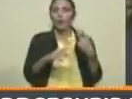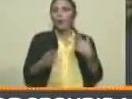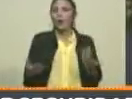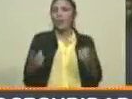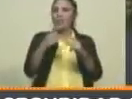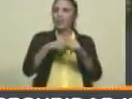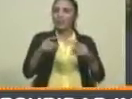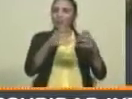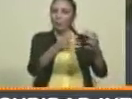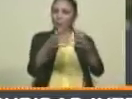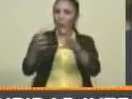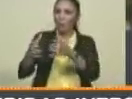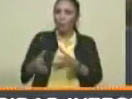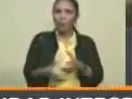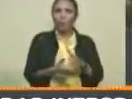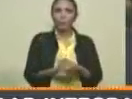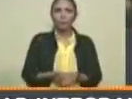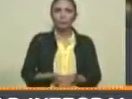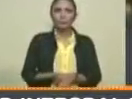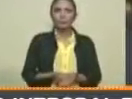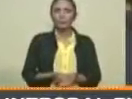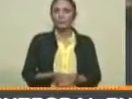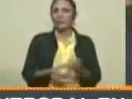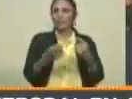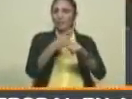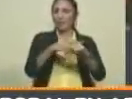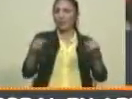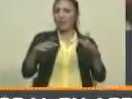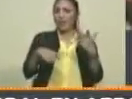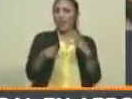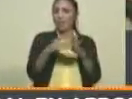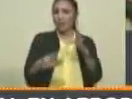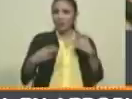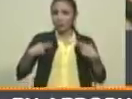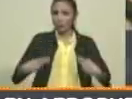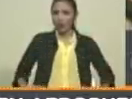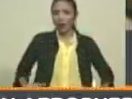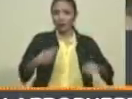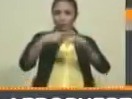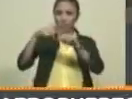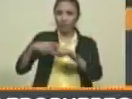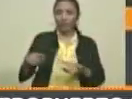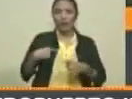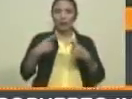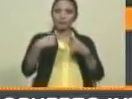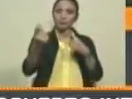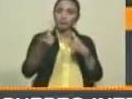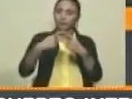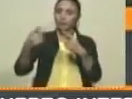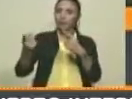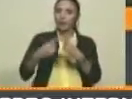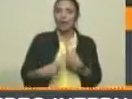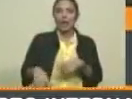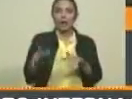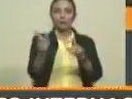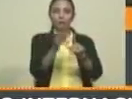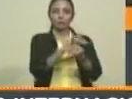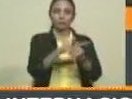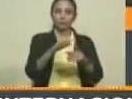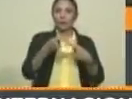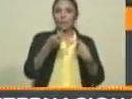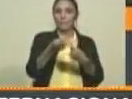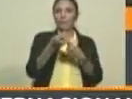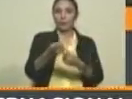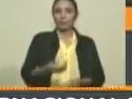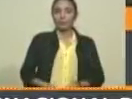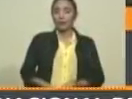ONGs, supuestas defensoras de derechos humanos, moviéndose para allá y para acá, extorsionando directamente. Hubo